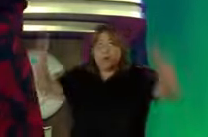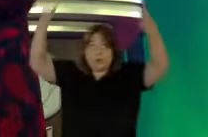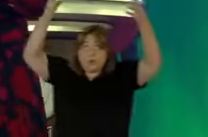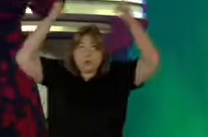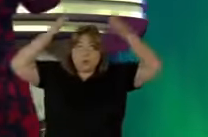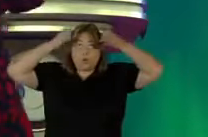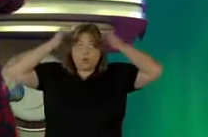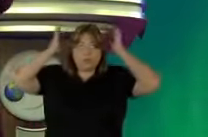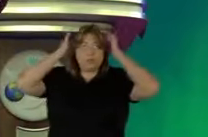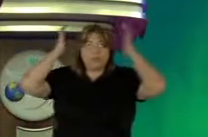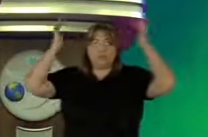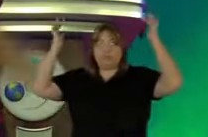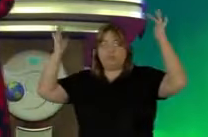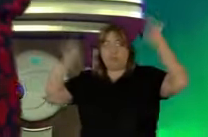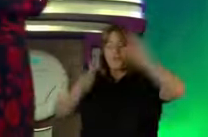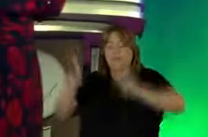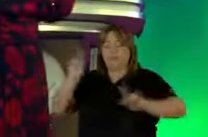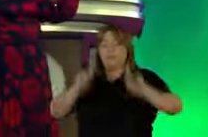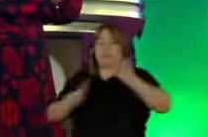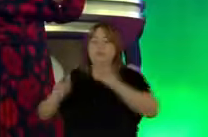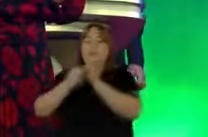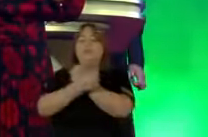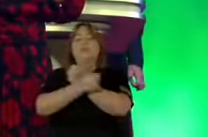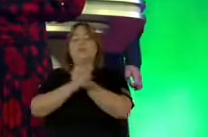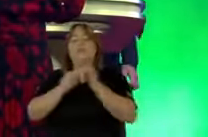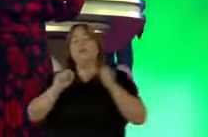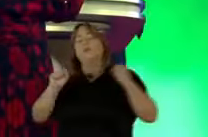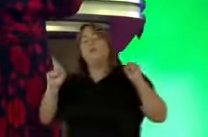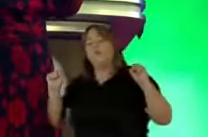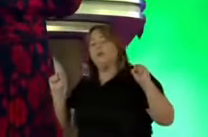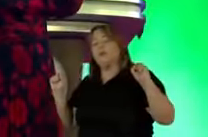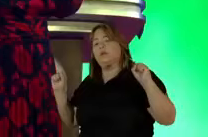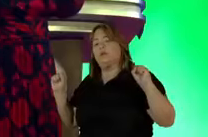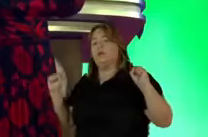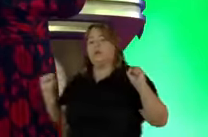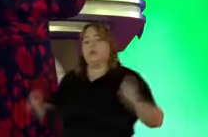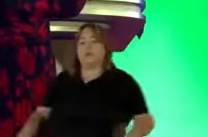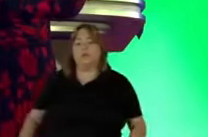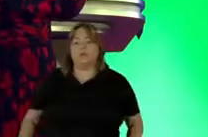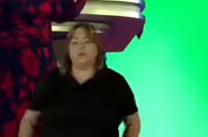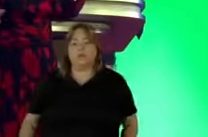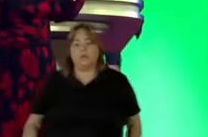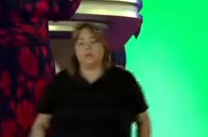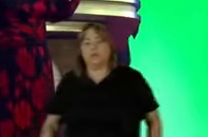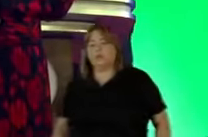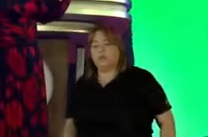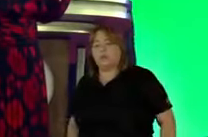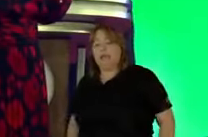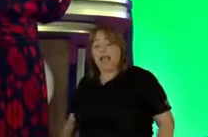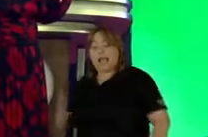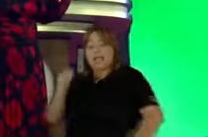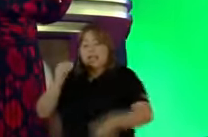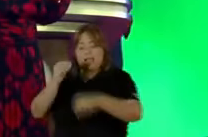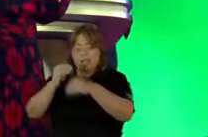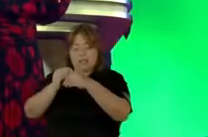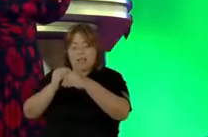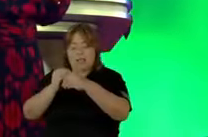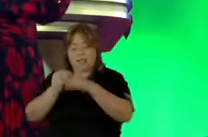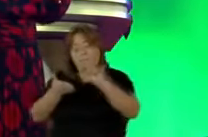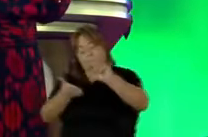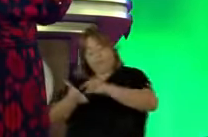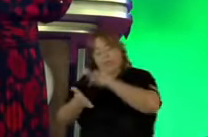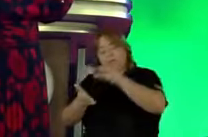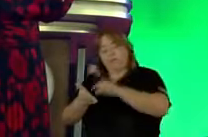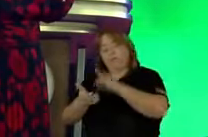brillará, un alma más se acaba de salvar. Añade otro verso al